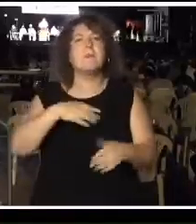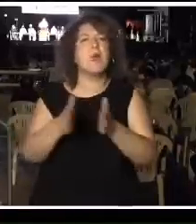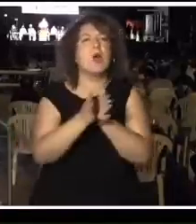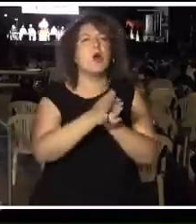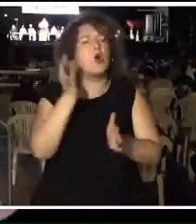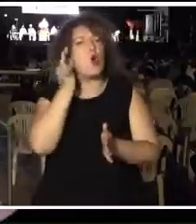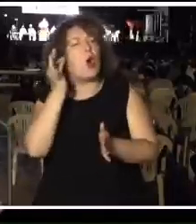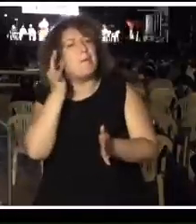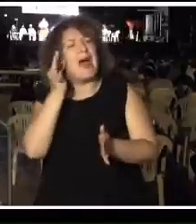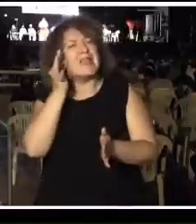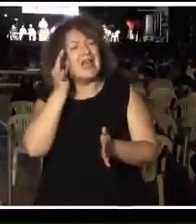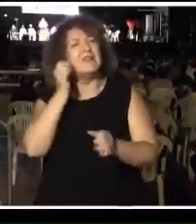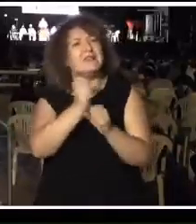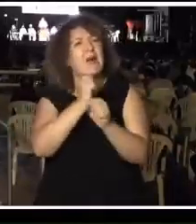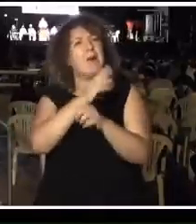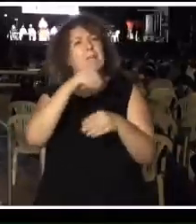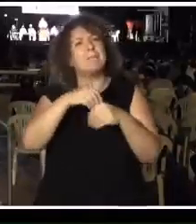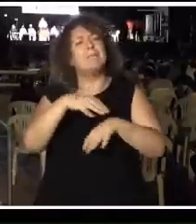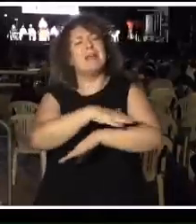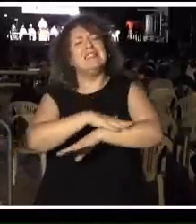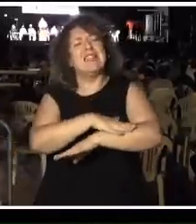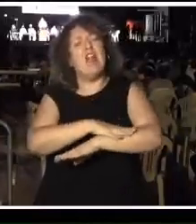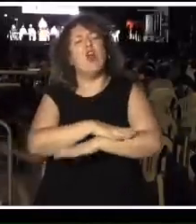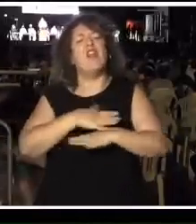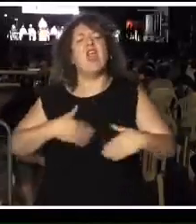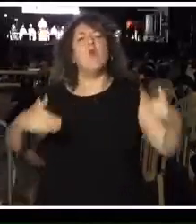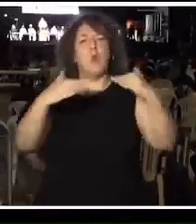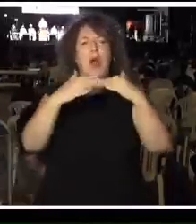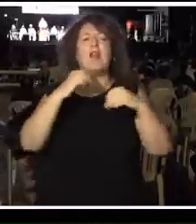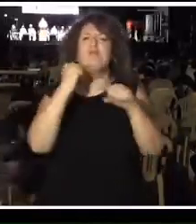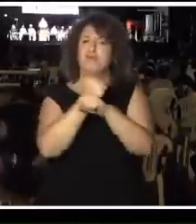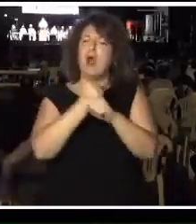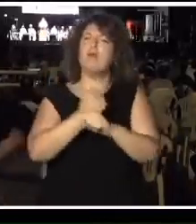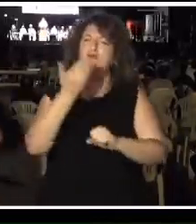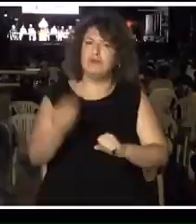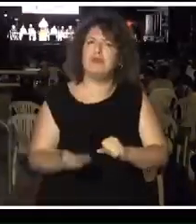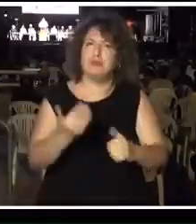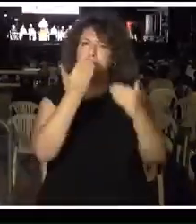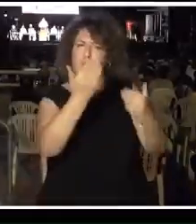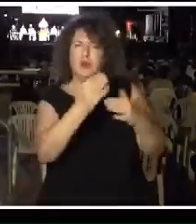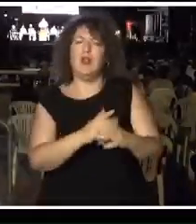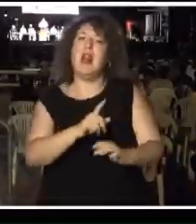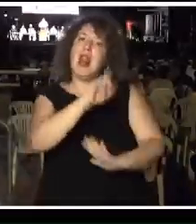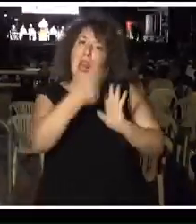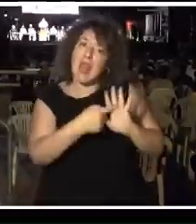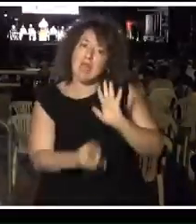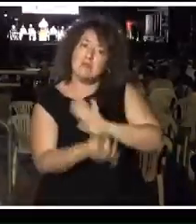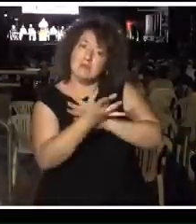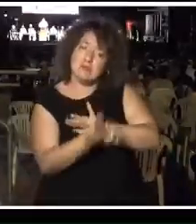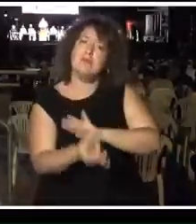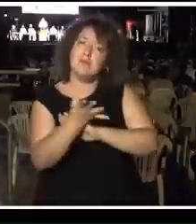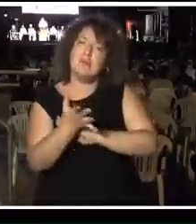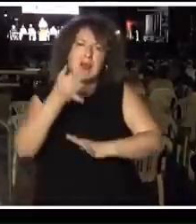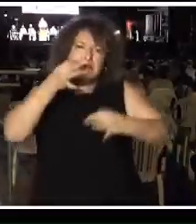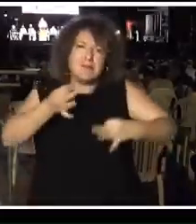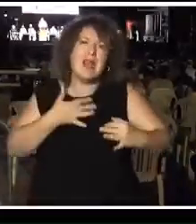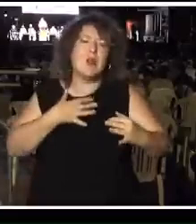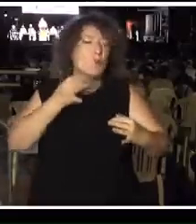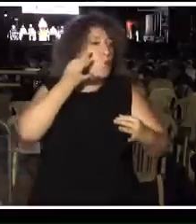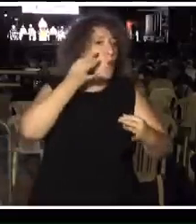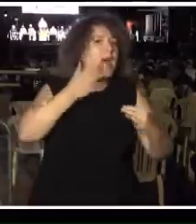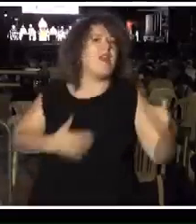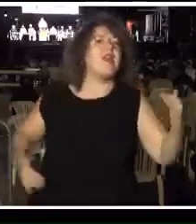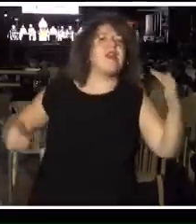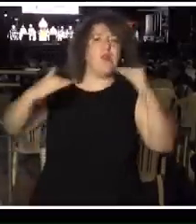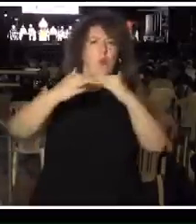compañeras y camaradas en el Ministerio de Igualdad, construyendo nuevas leyes para alcanzar la igualdad real de las